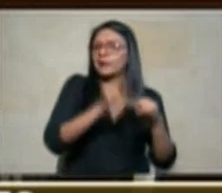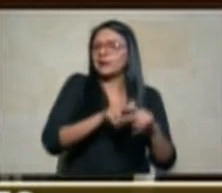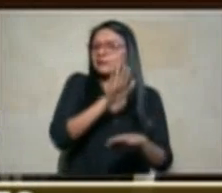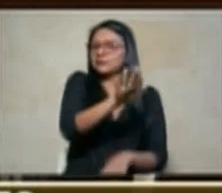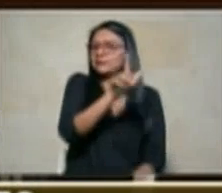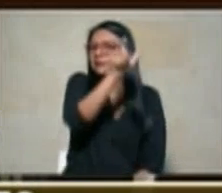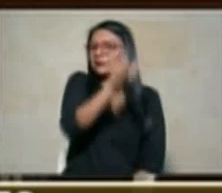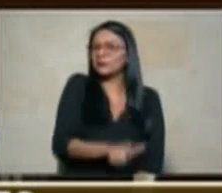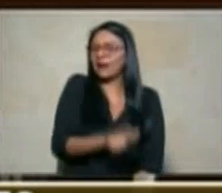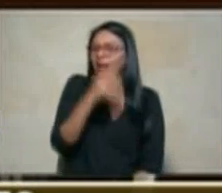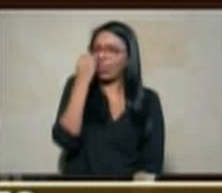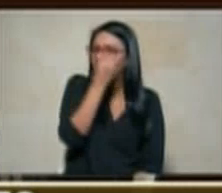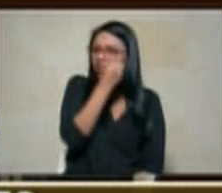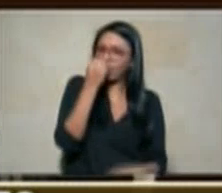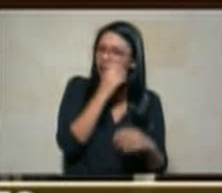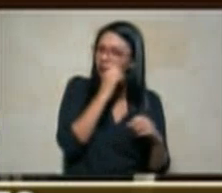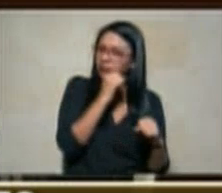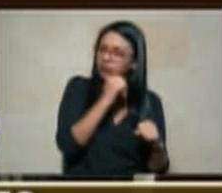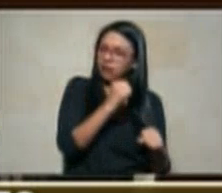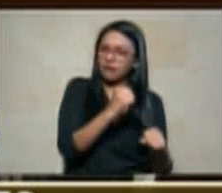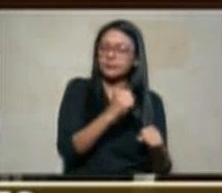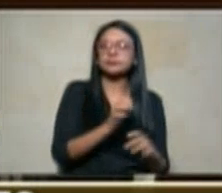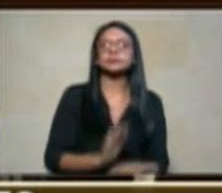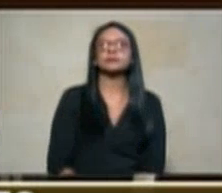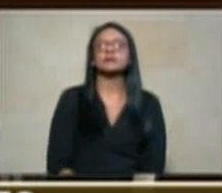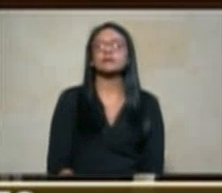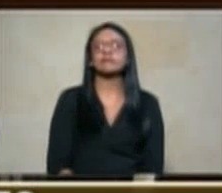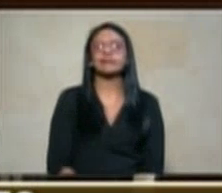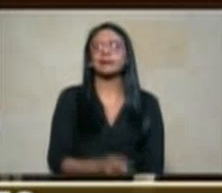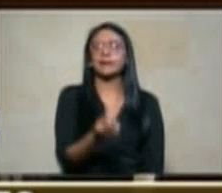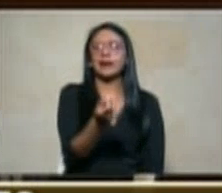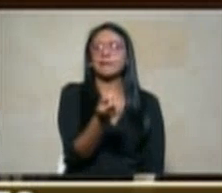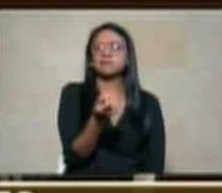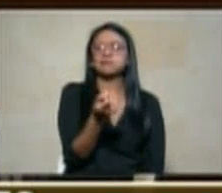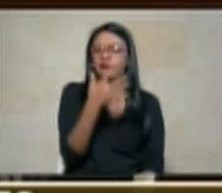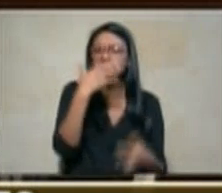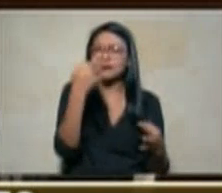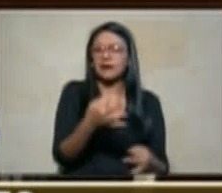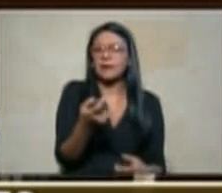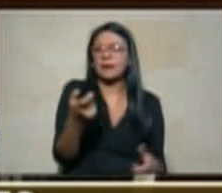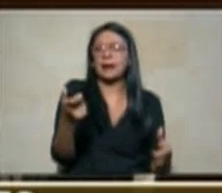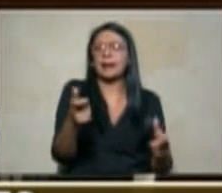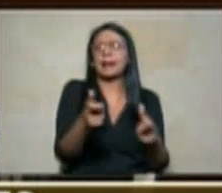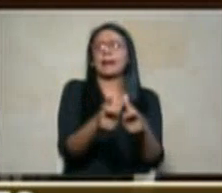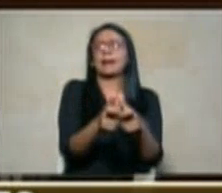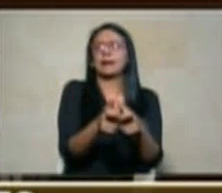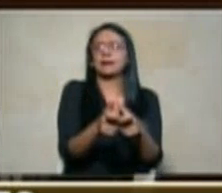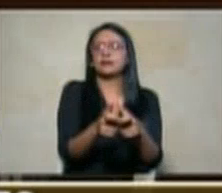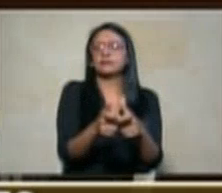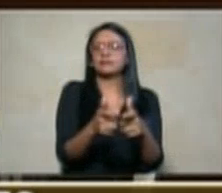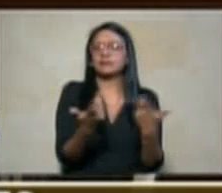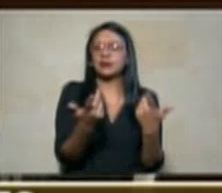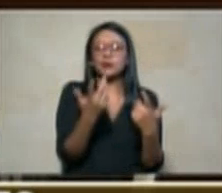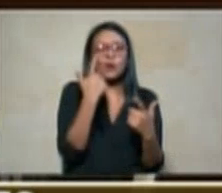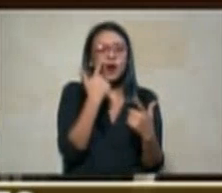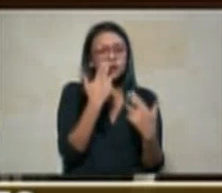Siguen siendo muy pocas. Y no legitima esa poquedad